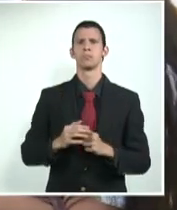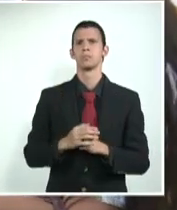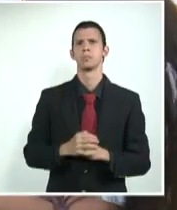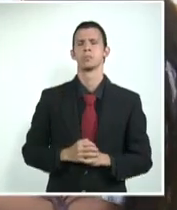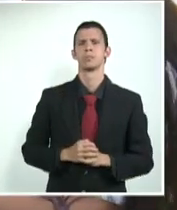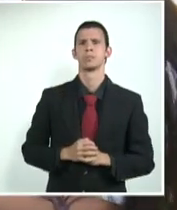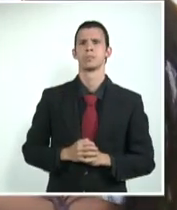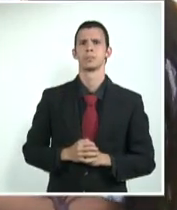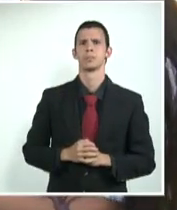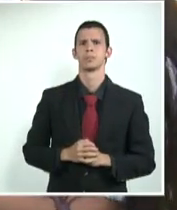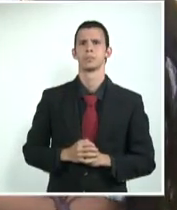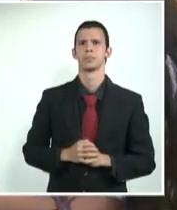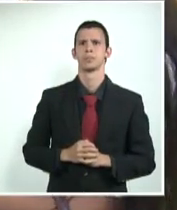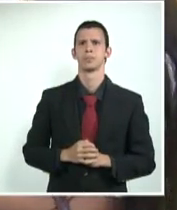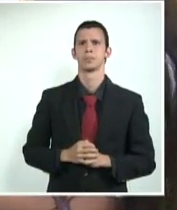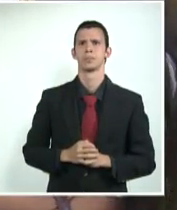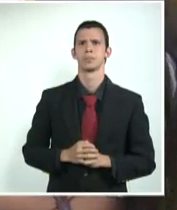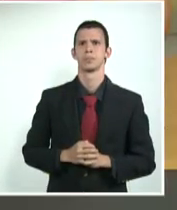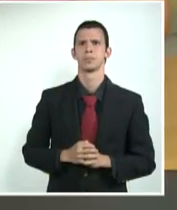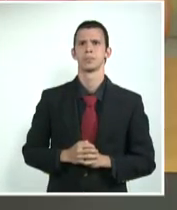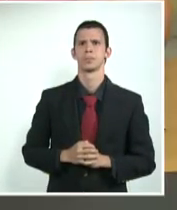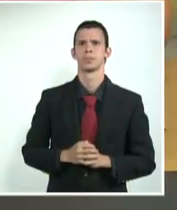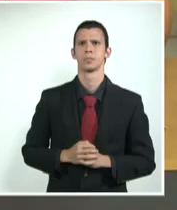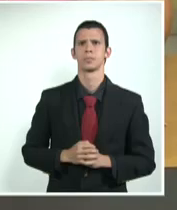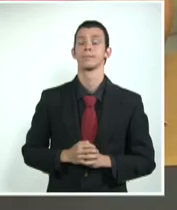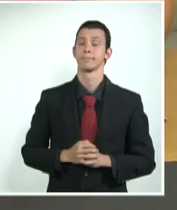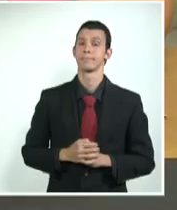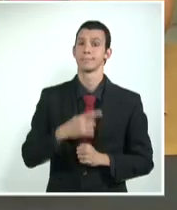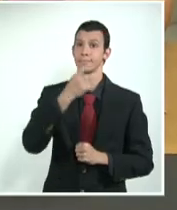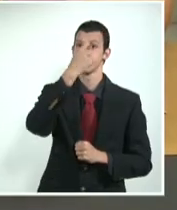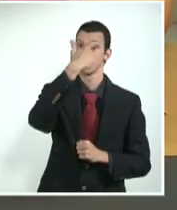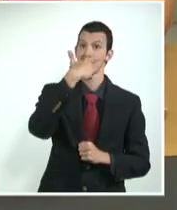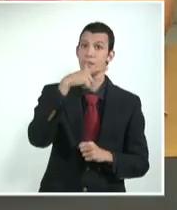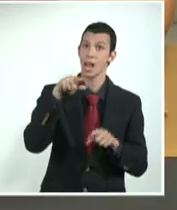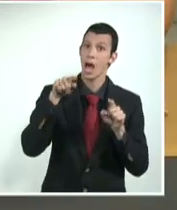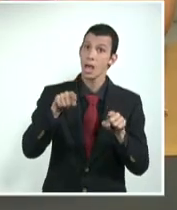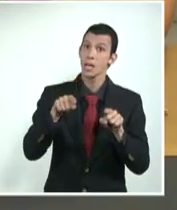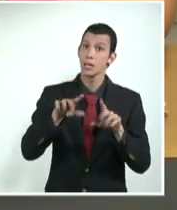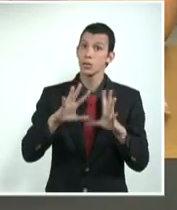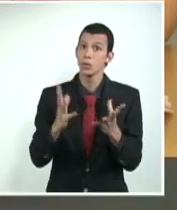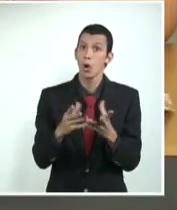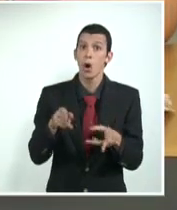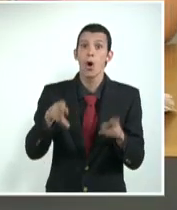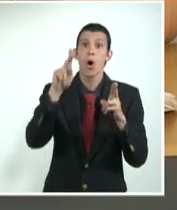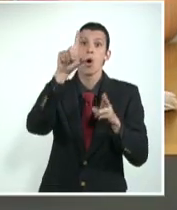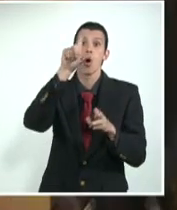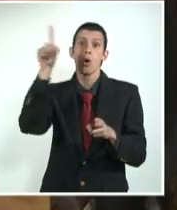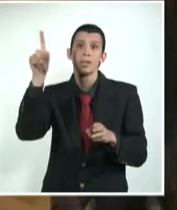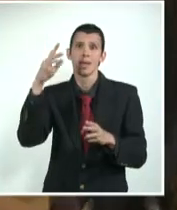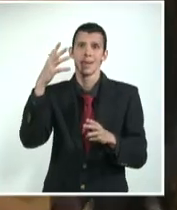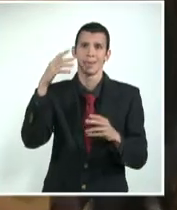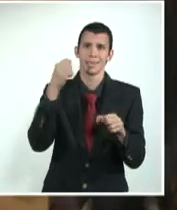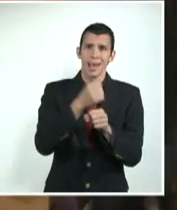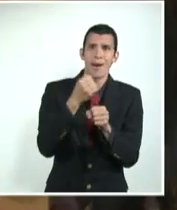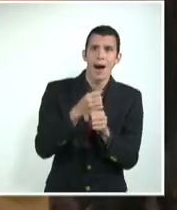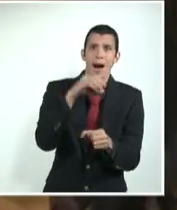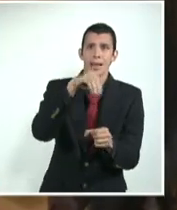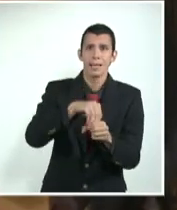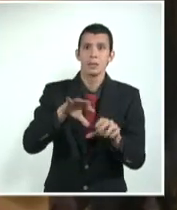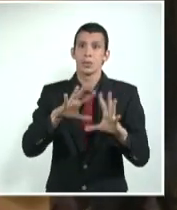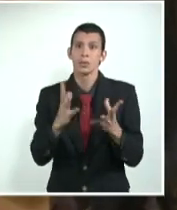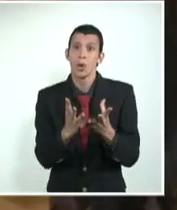en la Galería Norte, desde Santa Clara hasta Camagüey, se ultimaron detalles en torno a la reubicación laboral de los trabajadores y a las